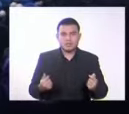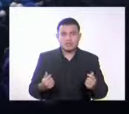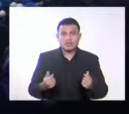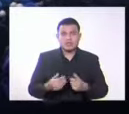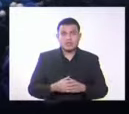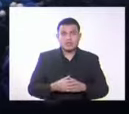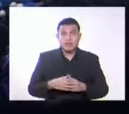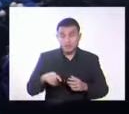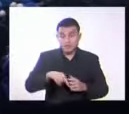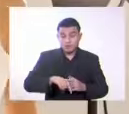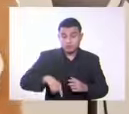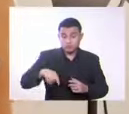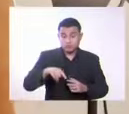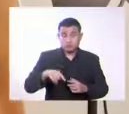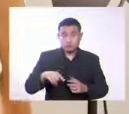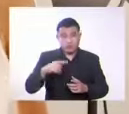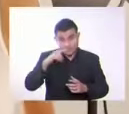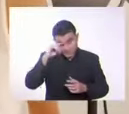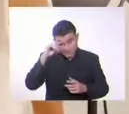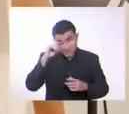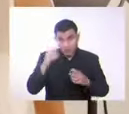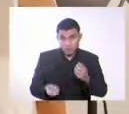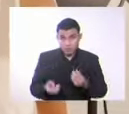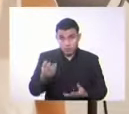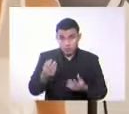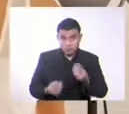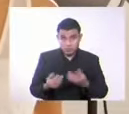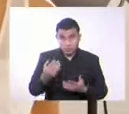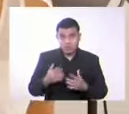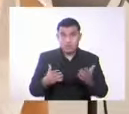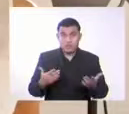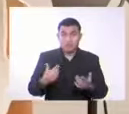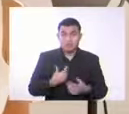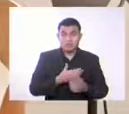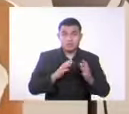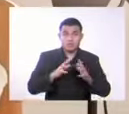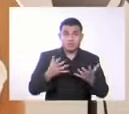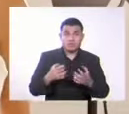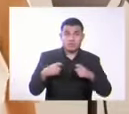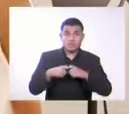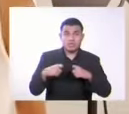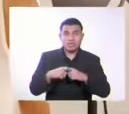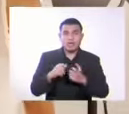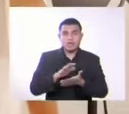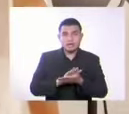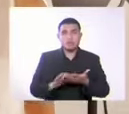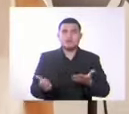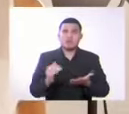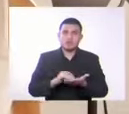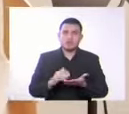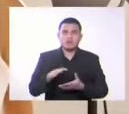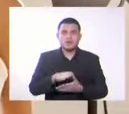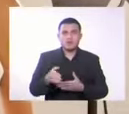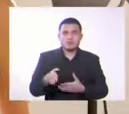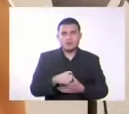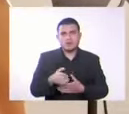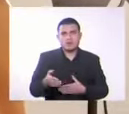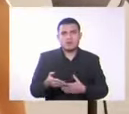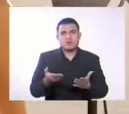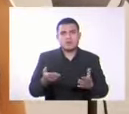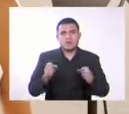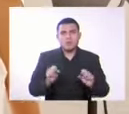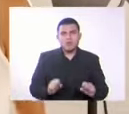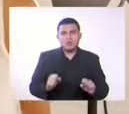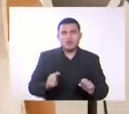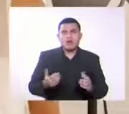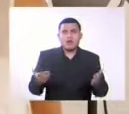pozos petroleros. Nuestro mundo requiere energías limpias y renovables. La nanotecnología puede crear nuevas